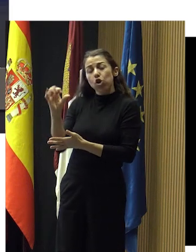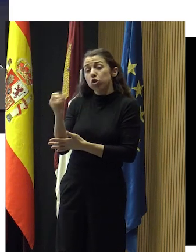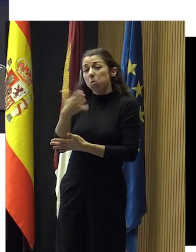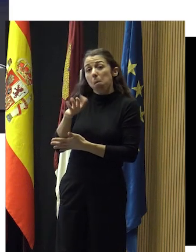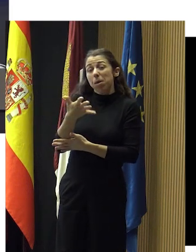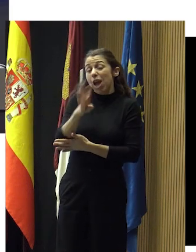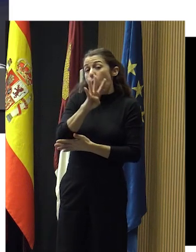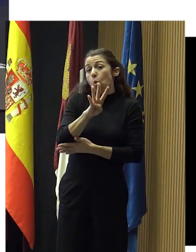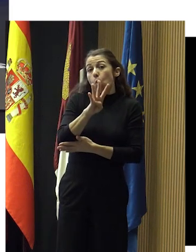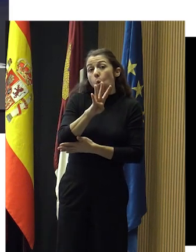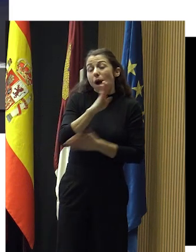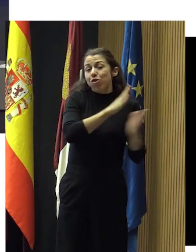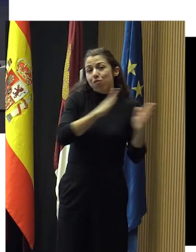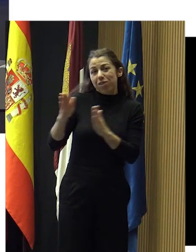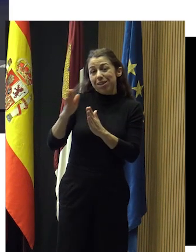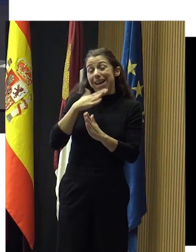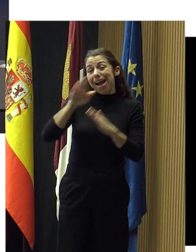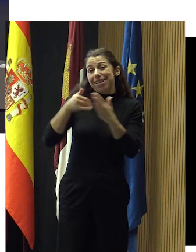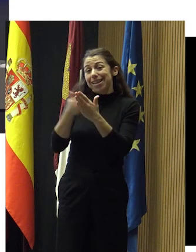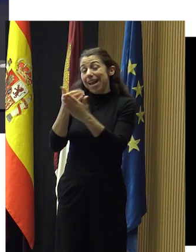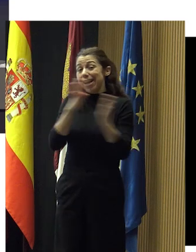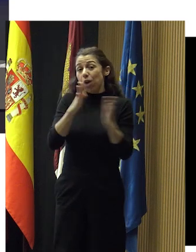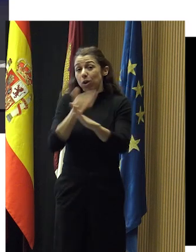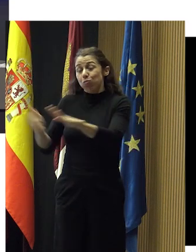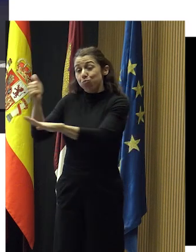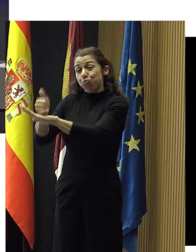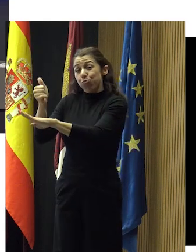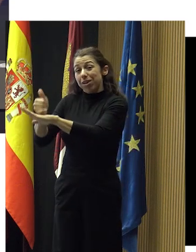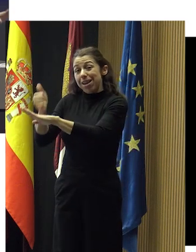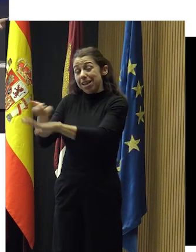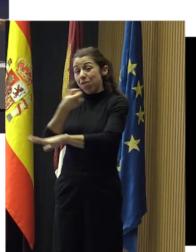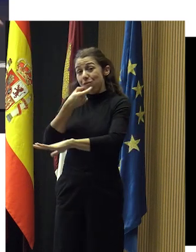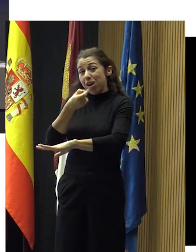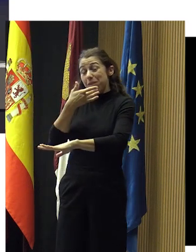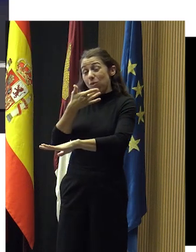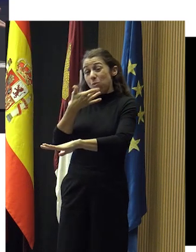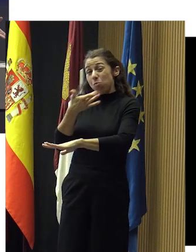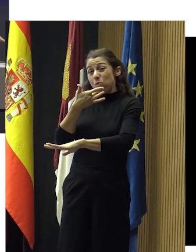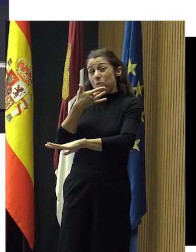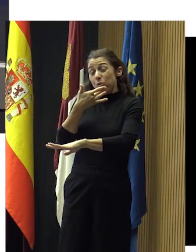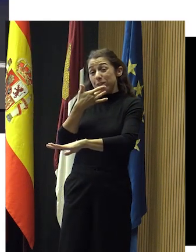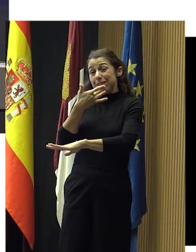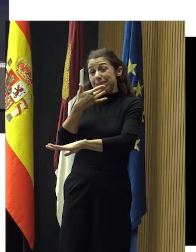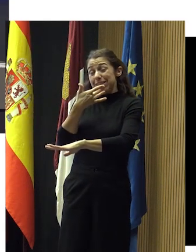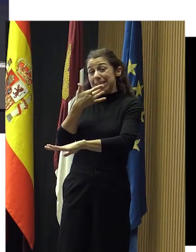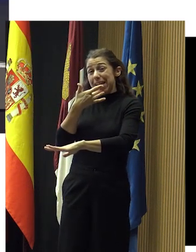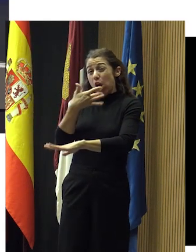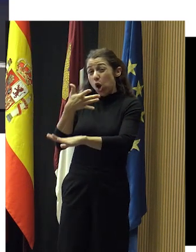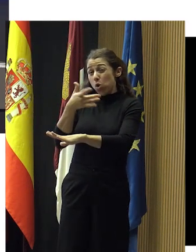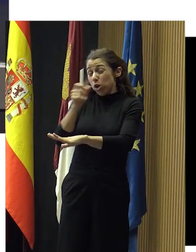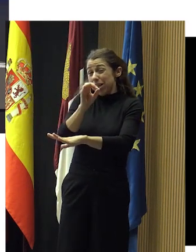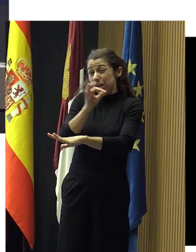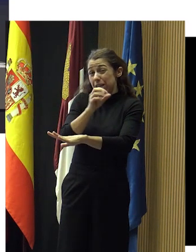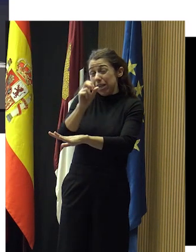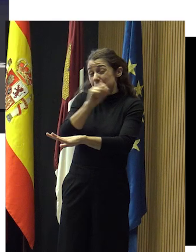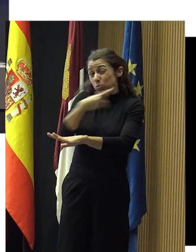clínico, y hasta que no se superan todas las fases, ese fármaco no va a alcanzar la cama del paciente, digamos.